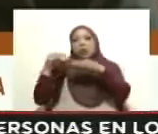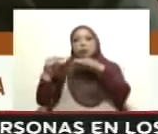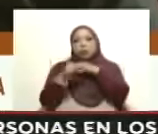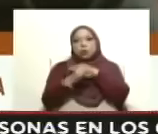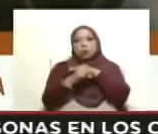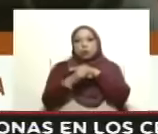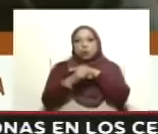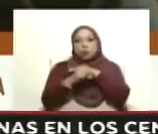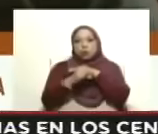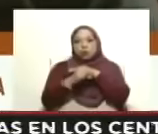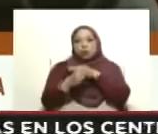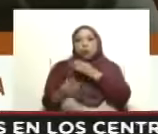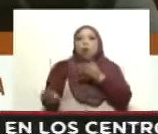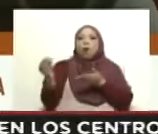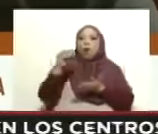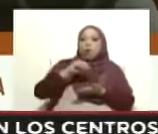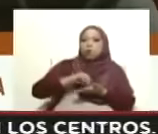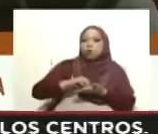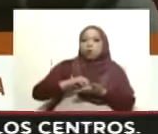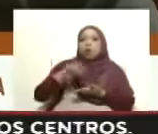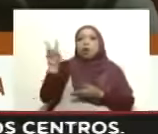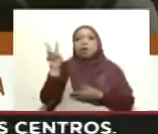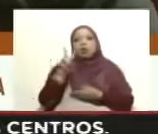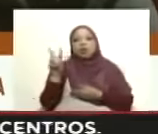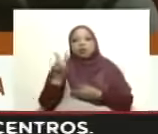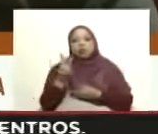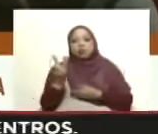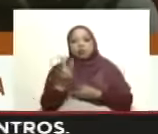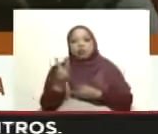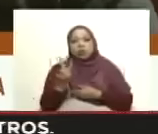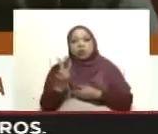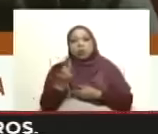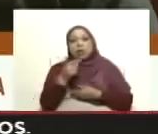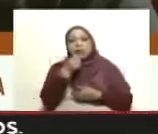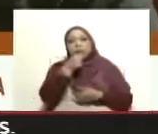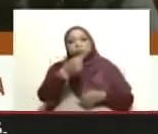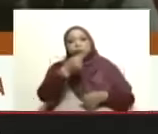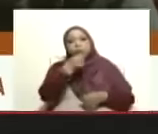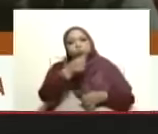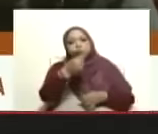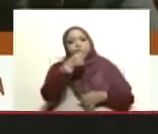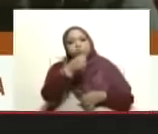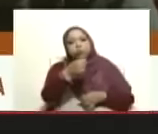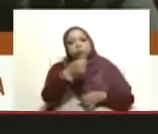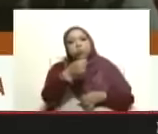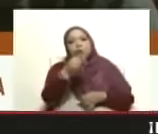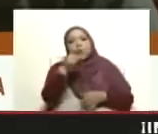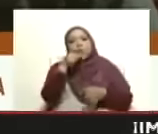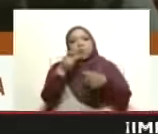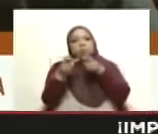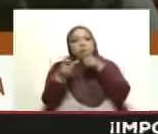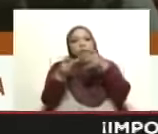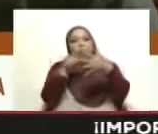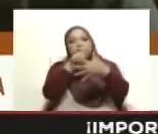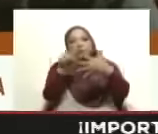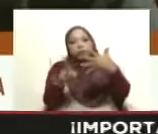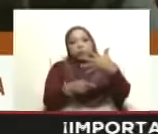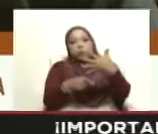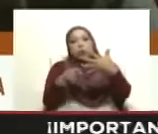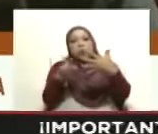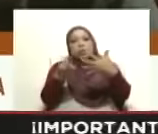se refirió nuevamente a nuestro país y él declaraba que este referéndum consultivo es una amenaza para la